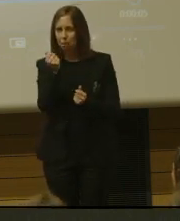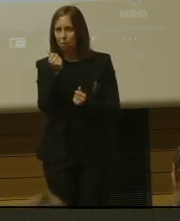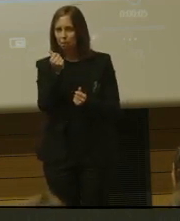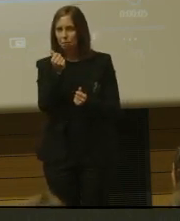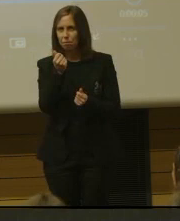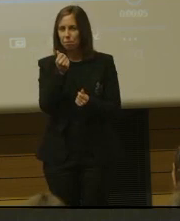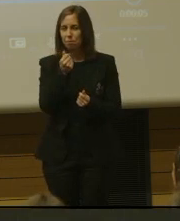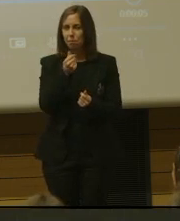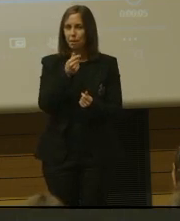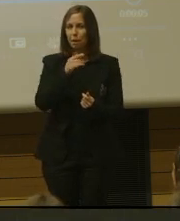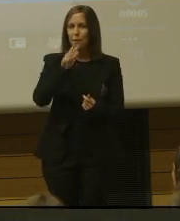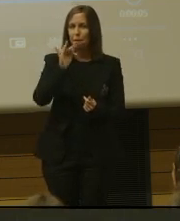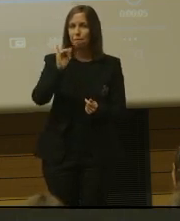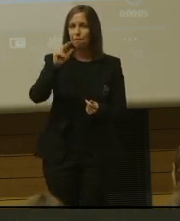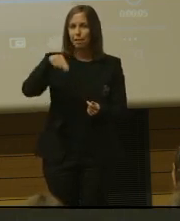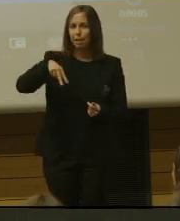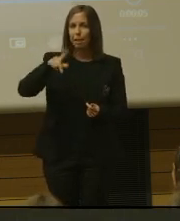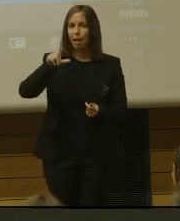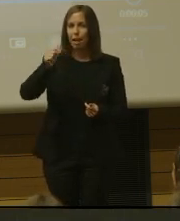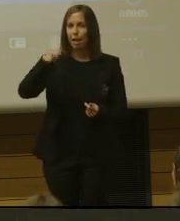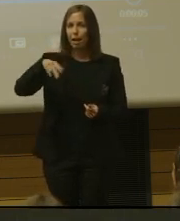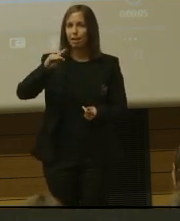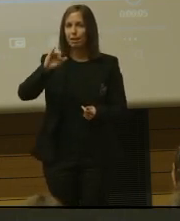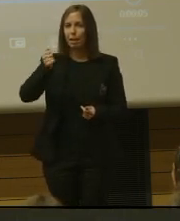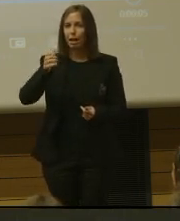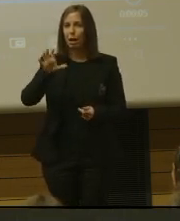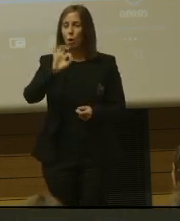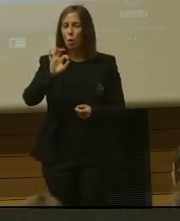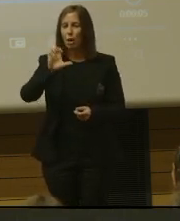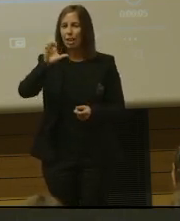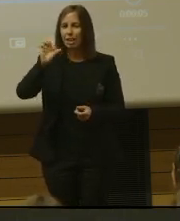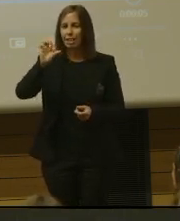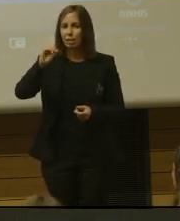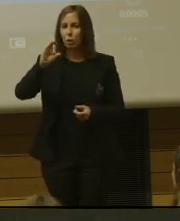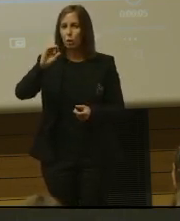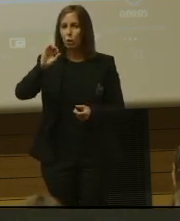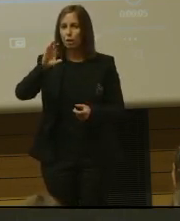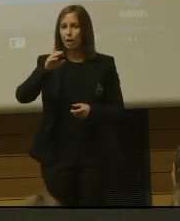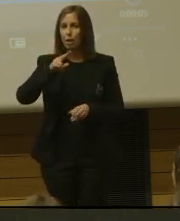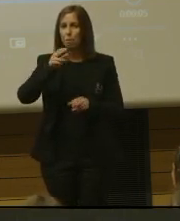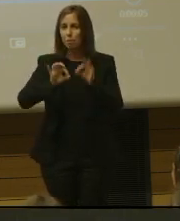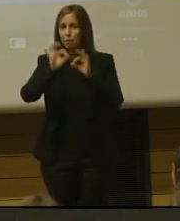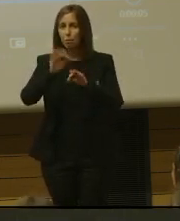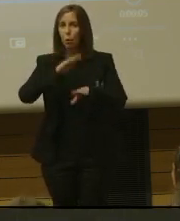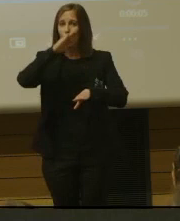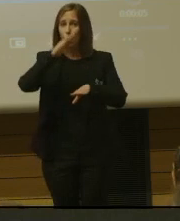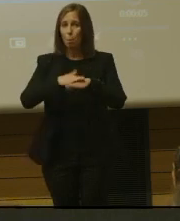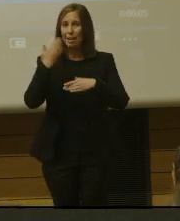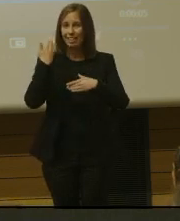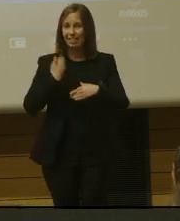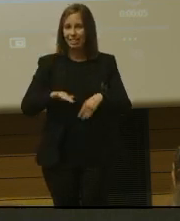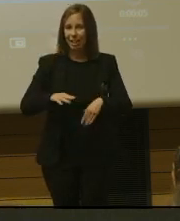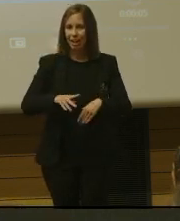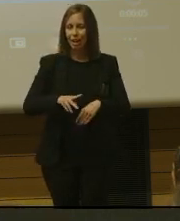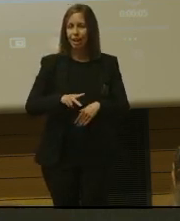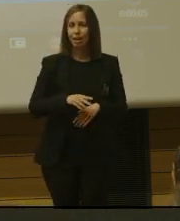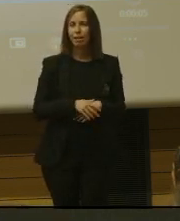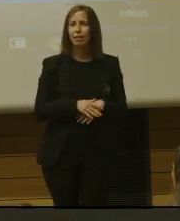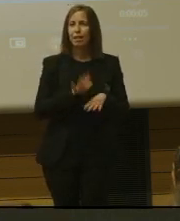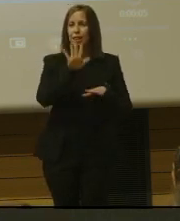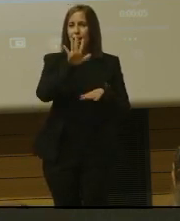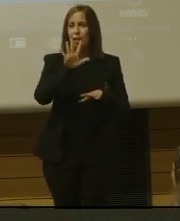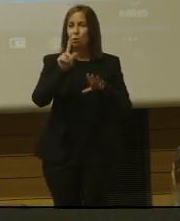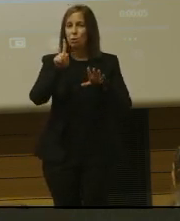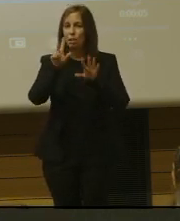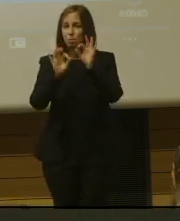Escocia, ellos ya estaban en el tanto por ciento que se está pidiendo desde la OMS, estaban ya alrededor del 5 y 6% de los fumadores, mientras que la media